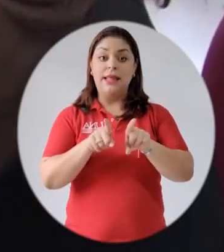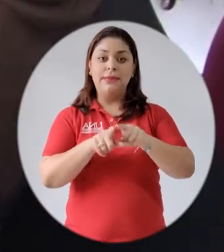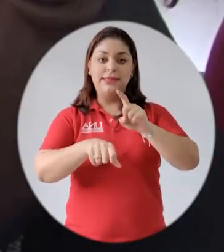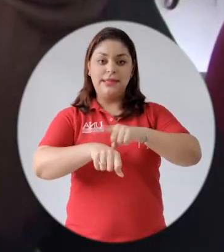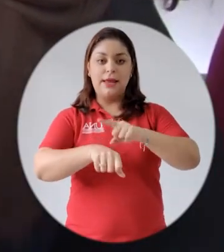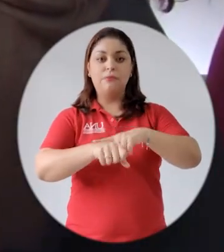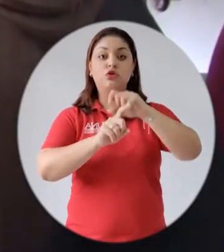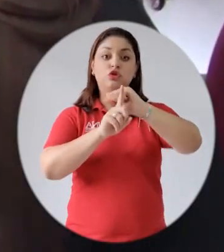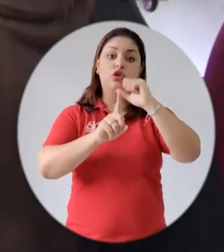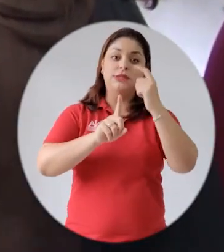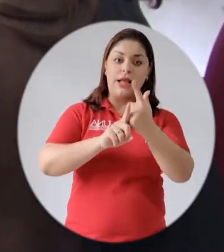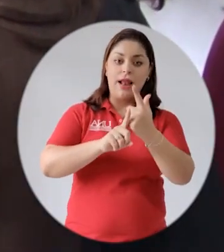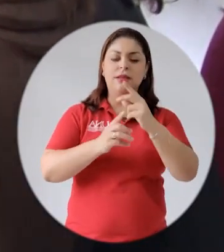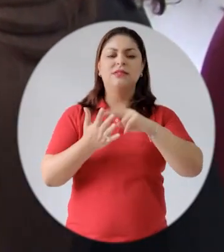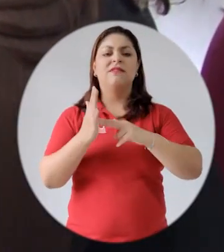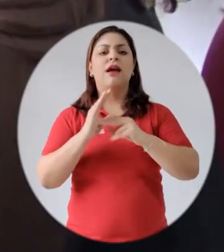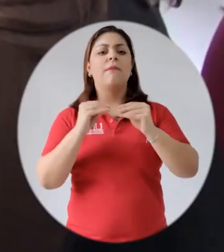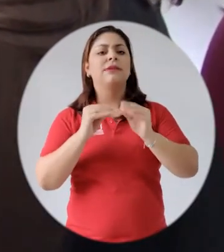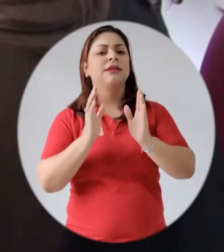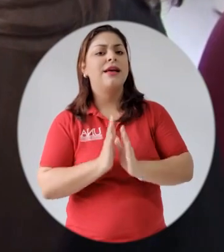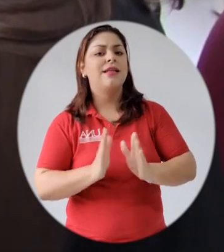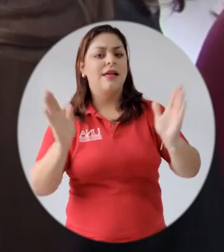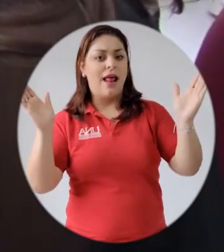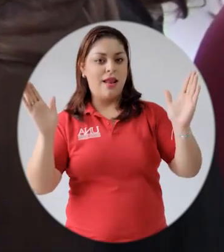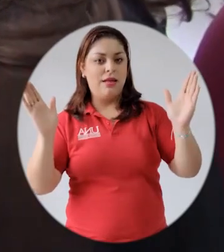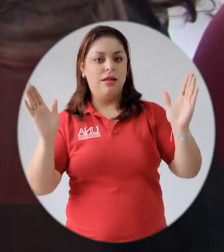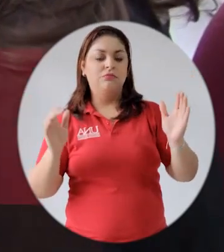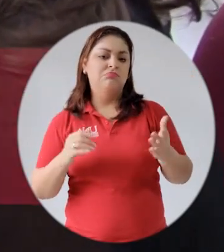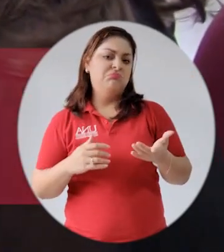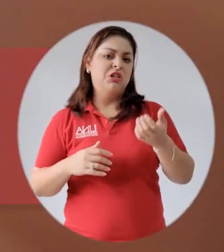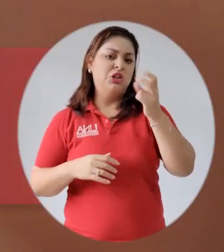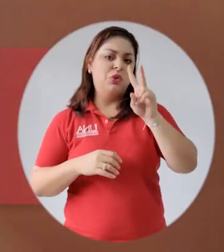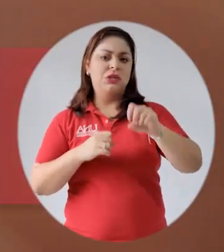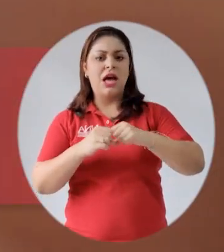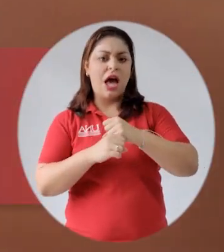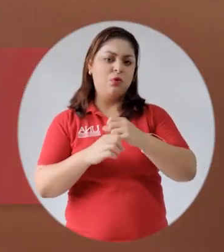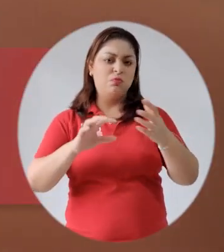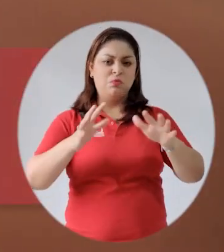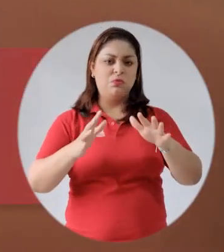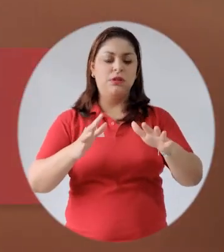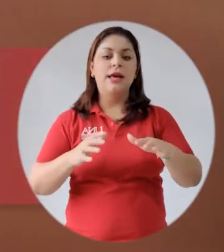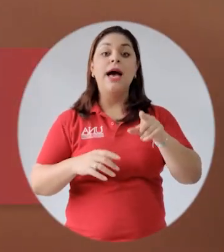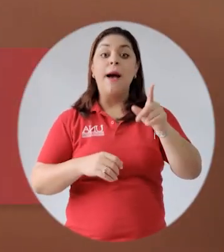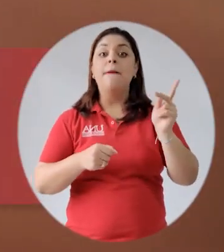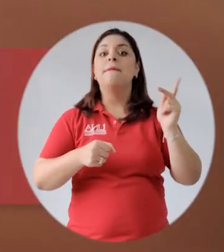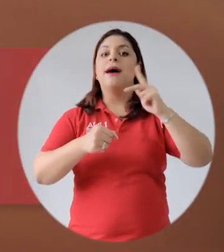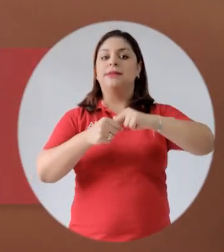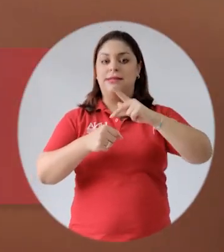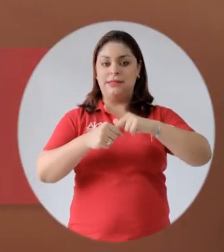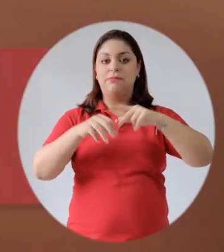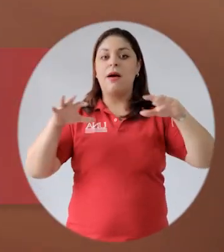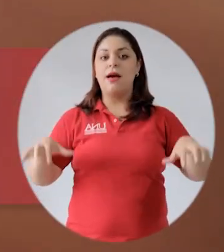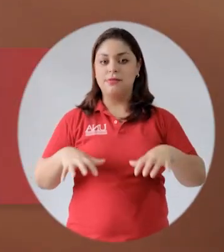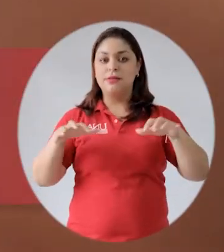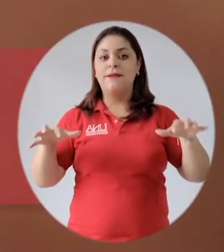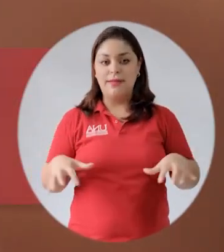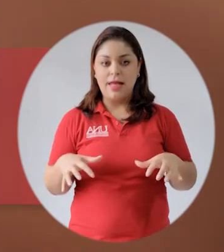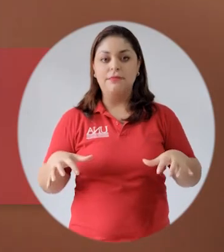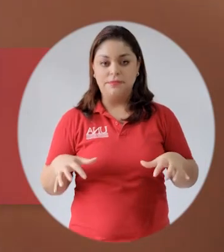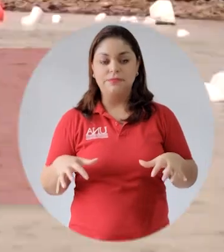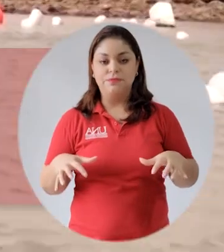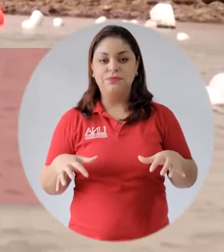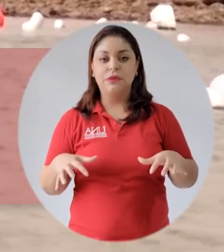No hay distinción, por decirlo así. Tanto hombres y mujeres participan del trabajo doméstico no remunerado, ¿verdad? Pero cuando hablamos ya